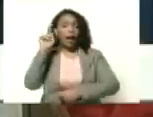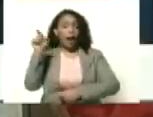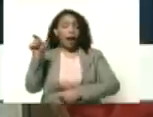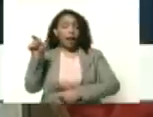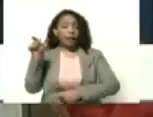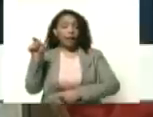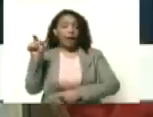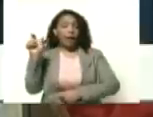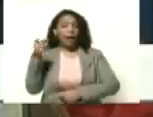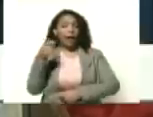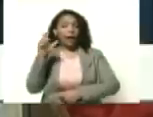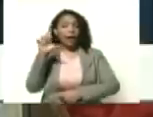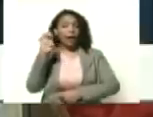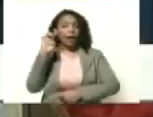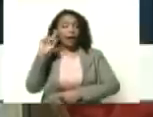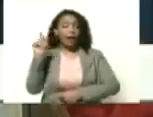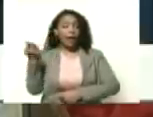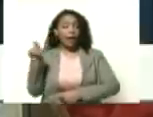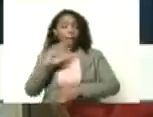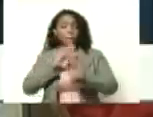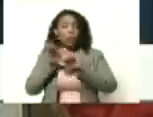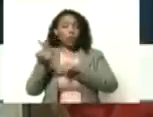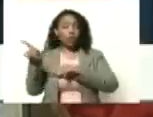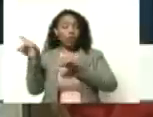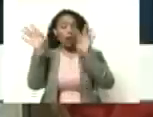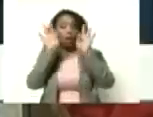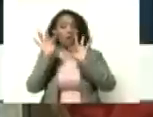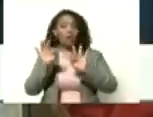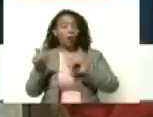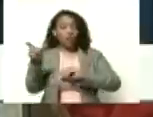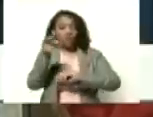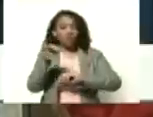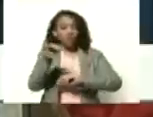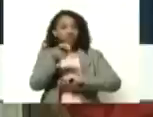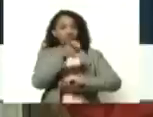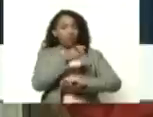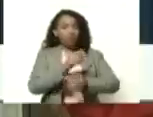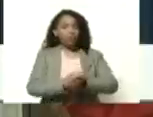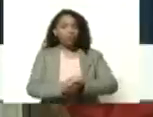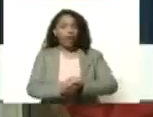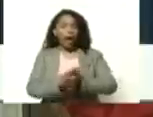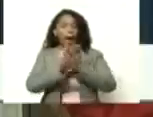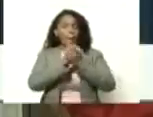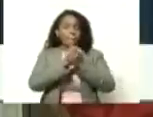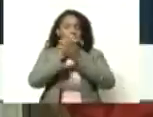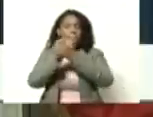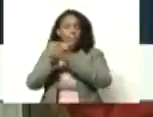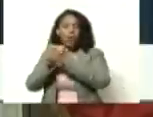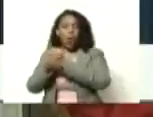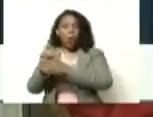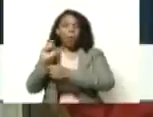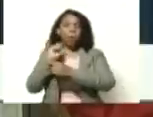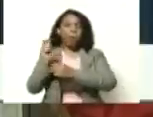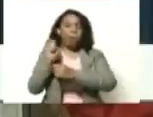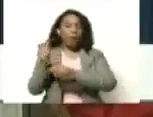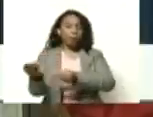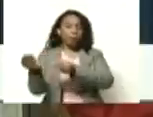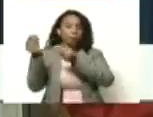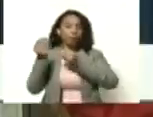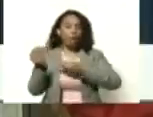castellano era uno de ellos por la vía de buscarle amigos que fuesen proveedores de